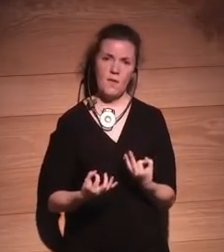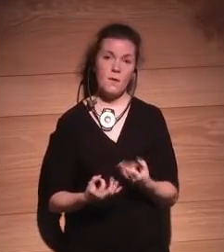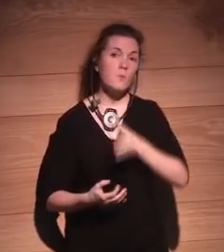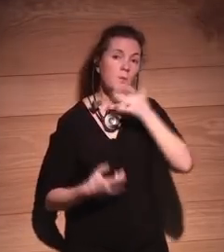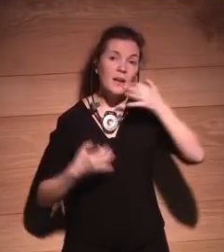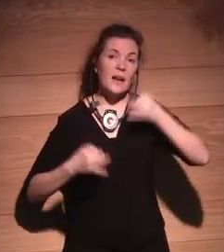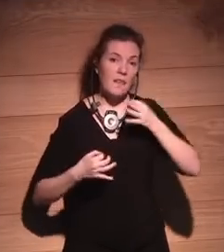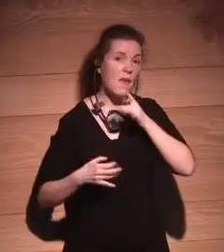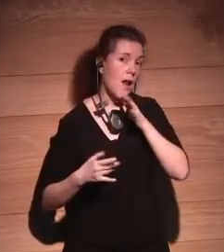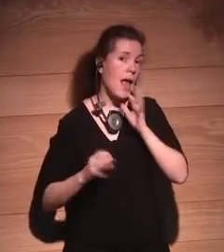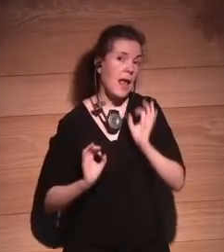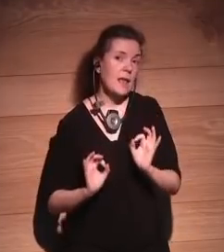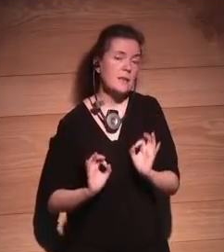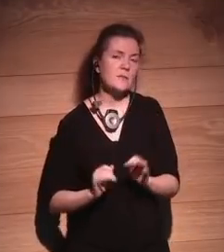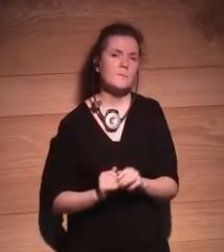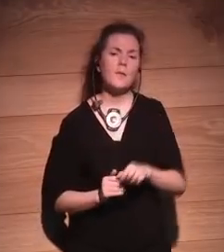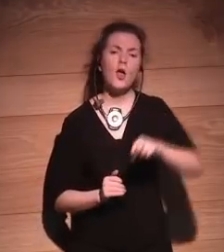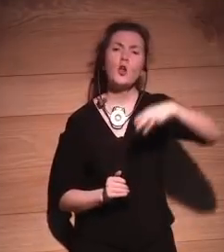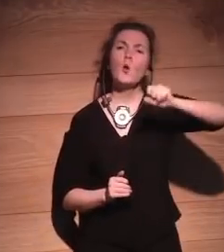realmente es lo que ocurre ahora mismo.